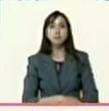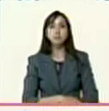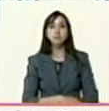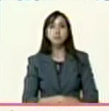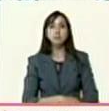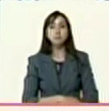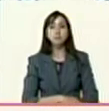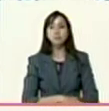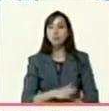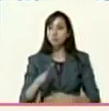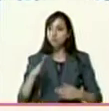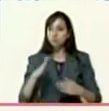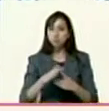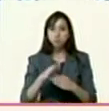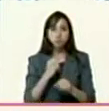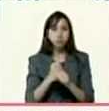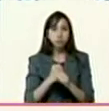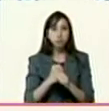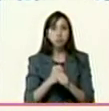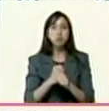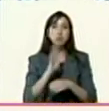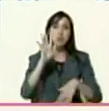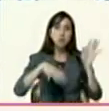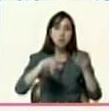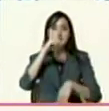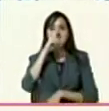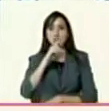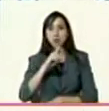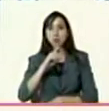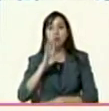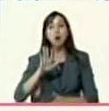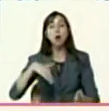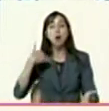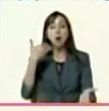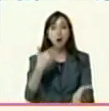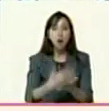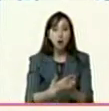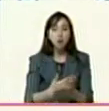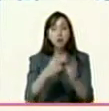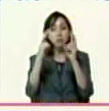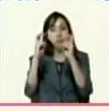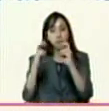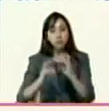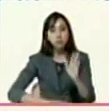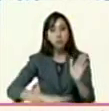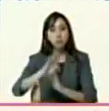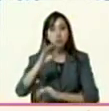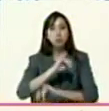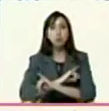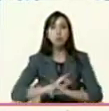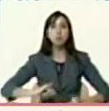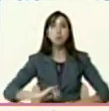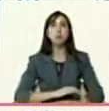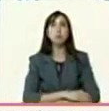años de acuerdo que el procedimiento y la investigación en desarrollo.